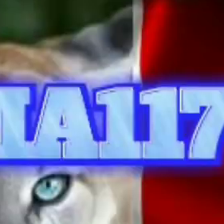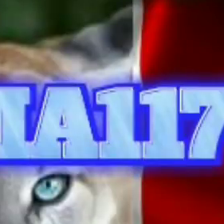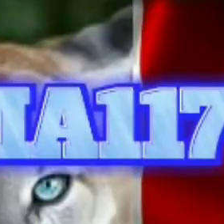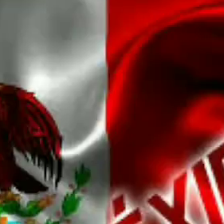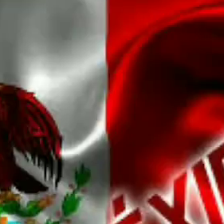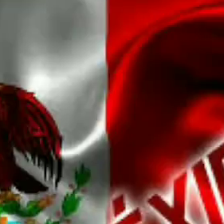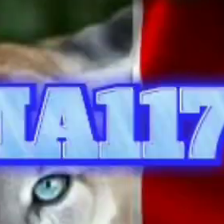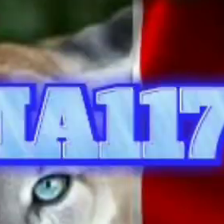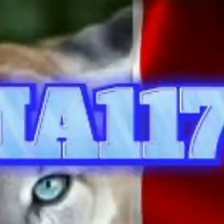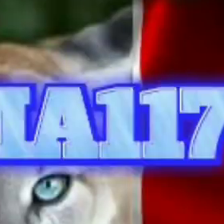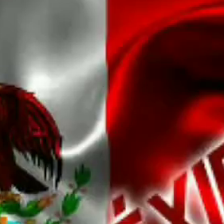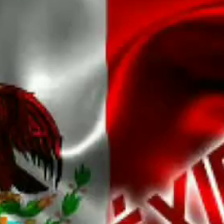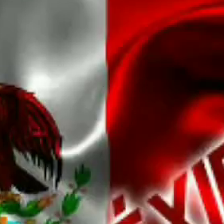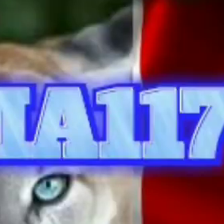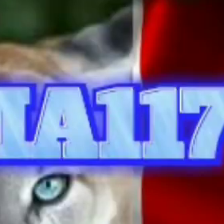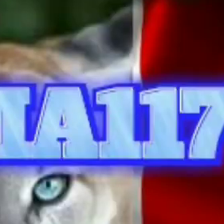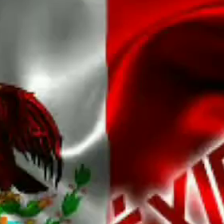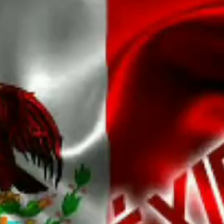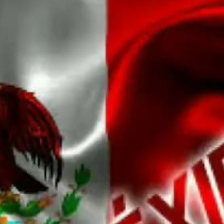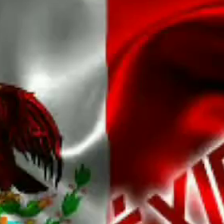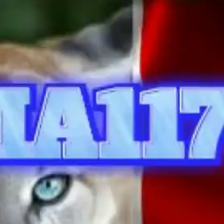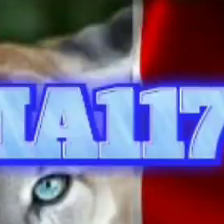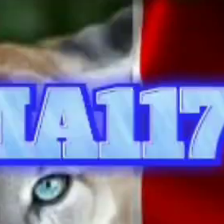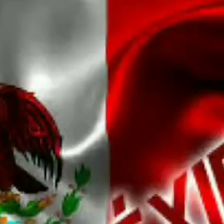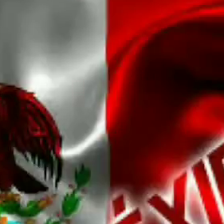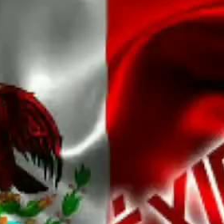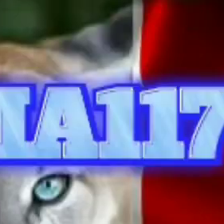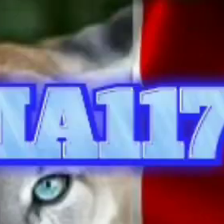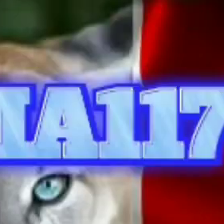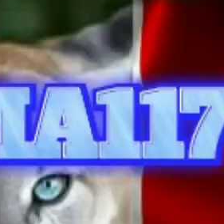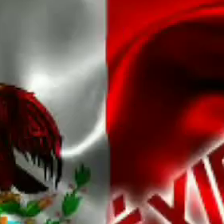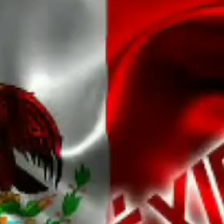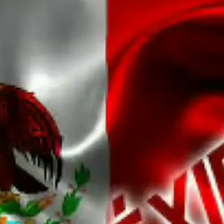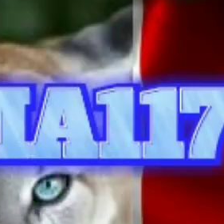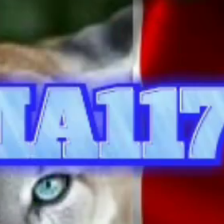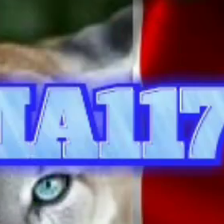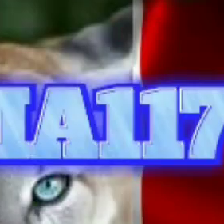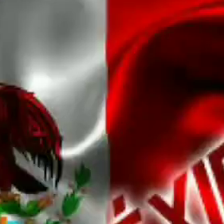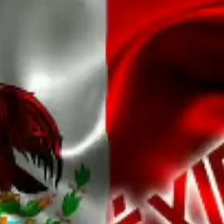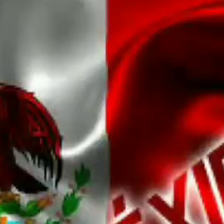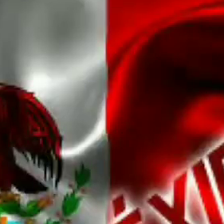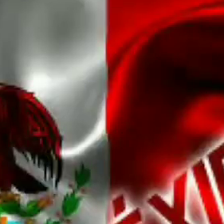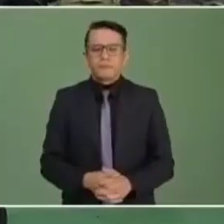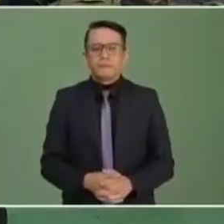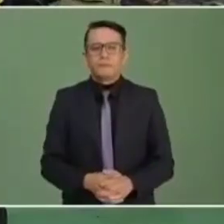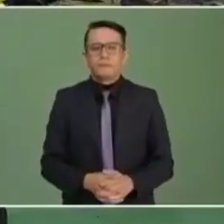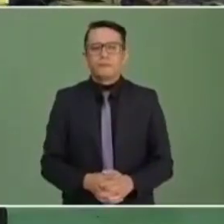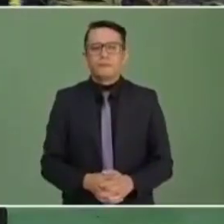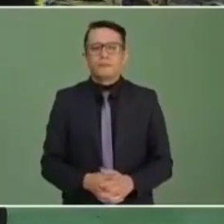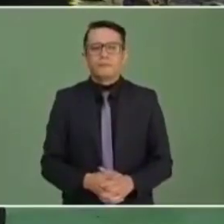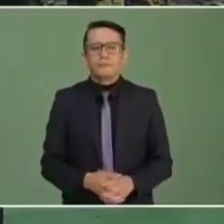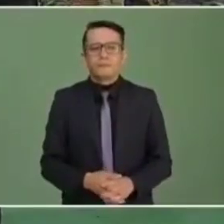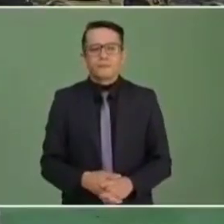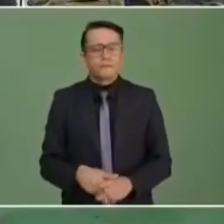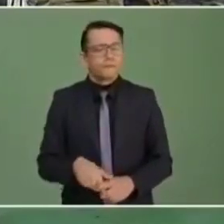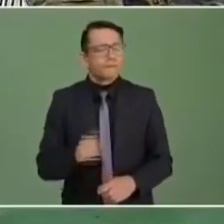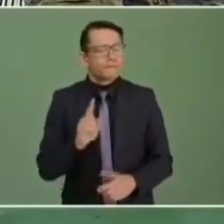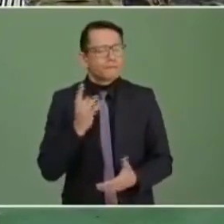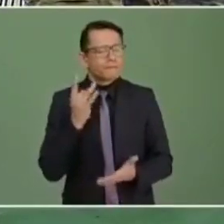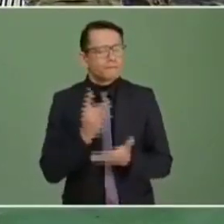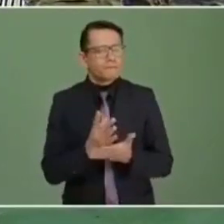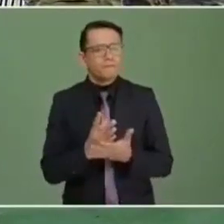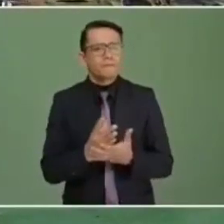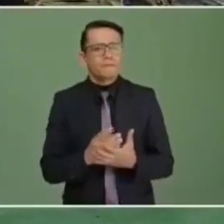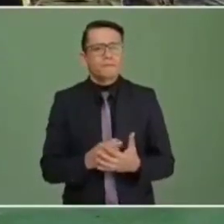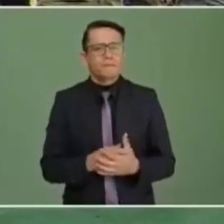tengo un equipo preferido. Mi equipo se llama México. Si la consulta a los expresidentes